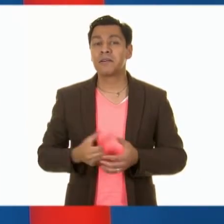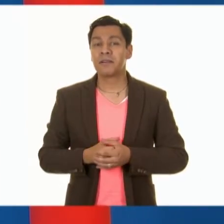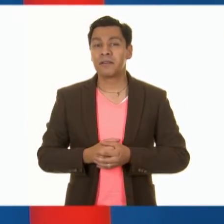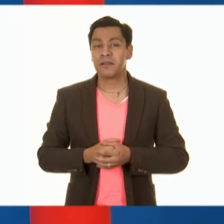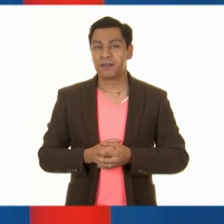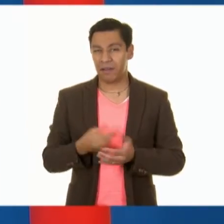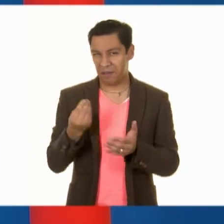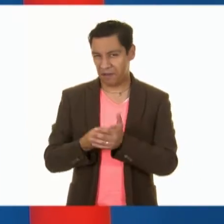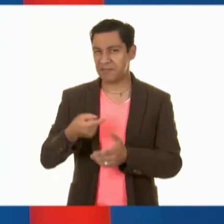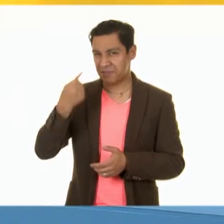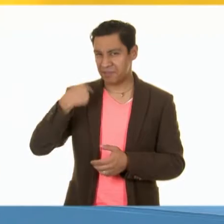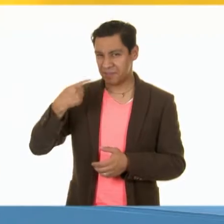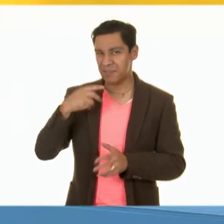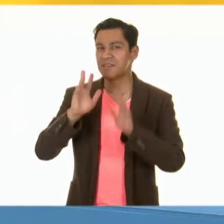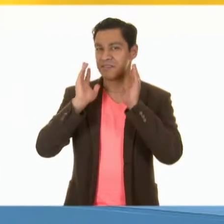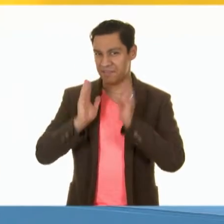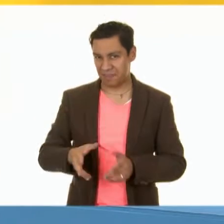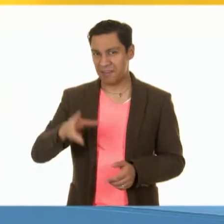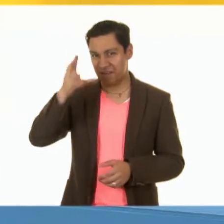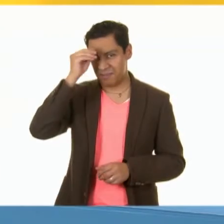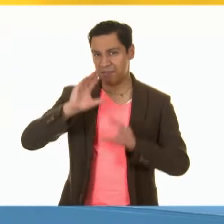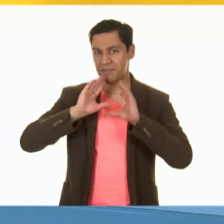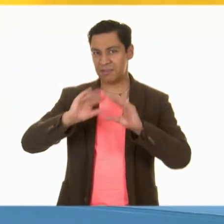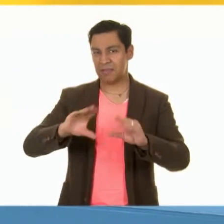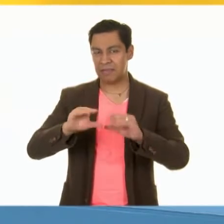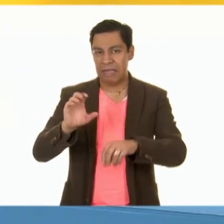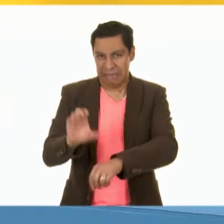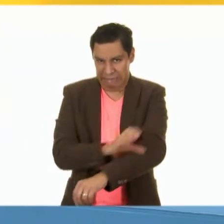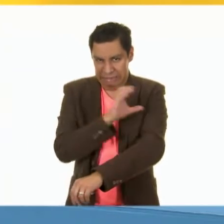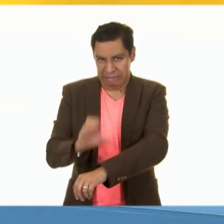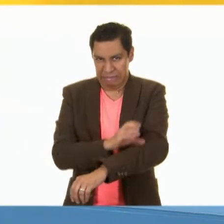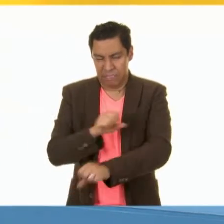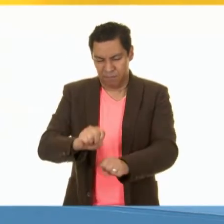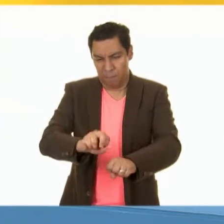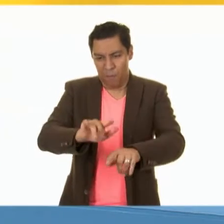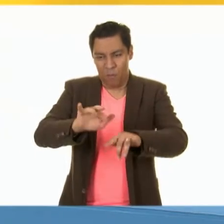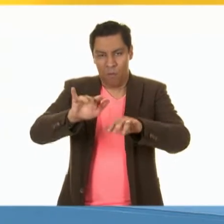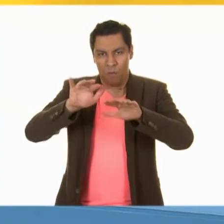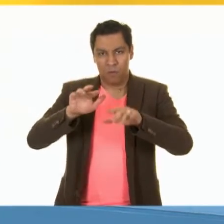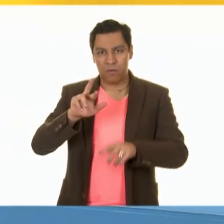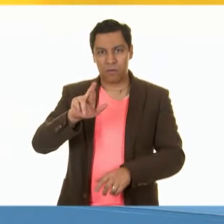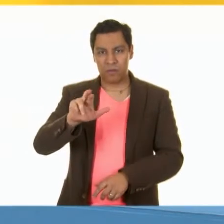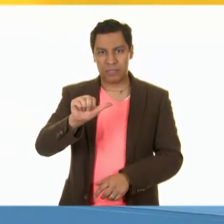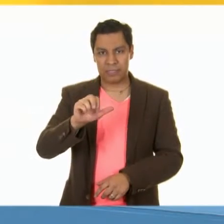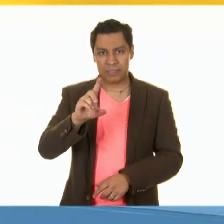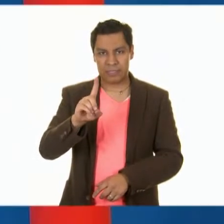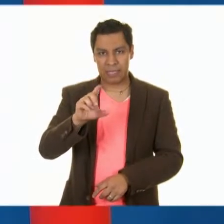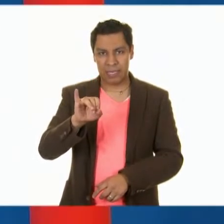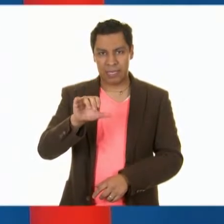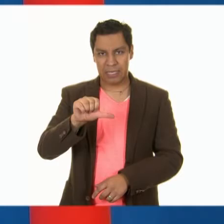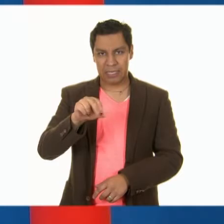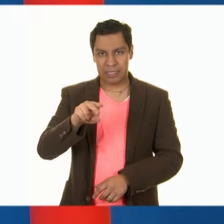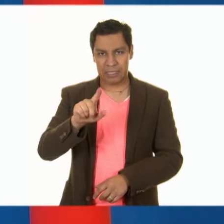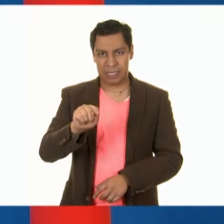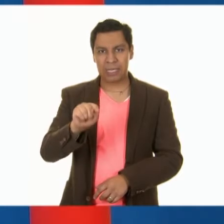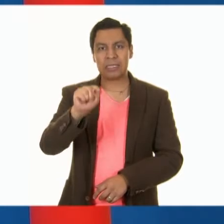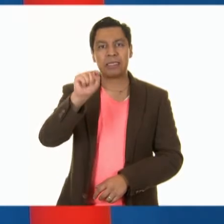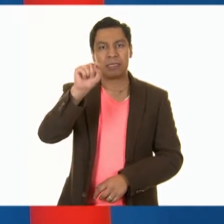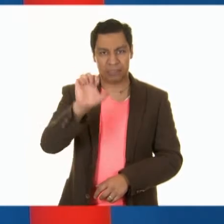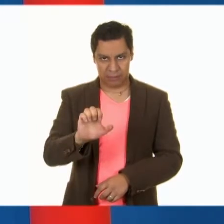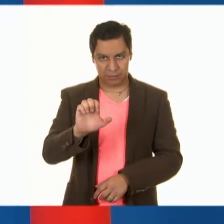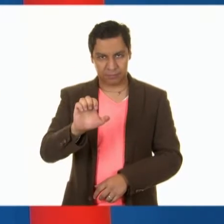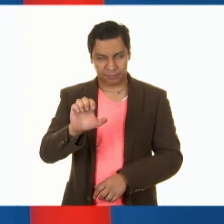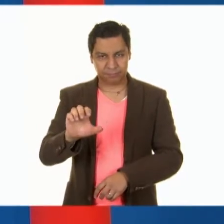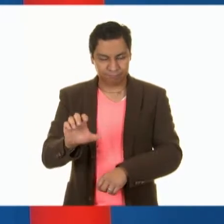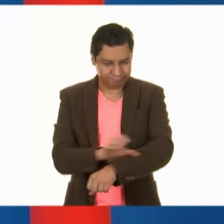vimos hace algunas clases? Sí, es energía radiante, que también se le llama electromagnética. Esto lo hemos visto